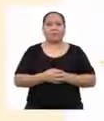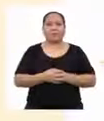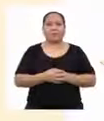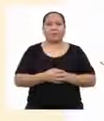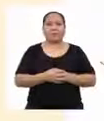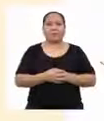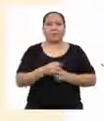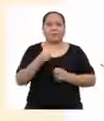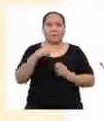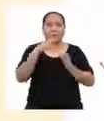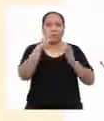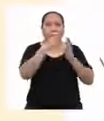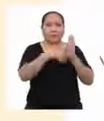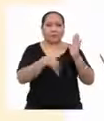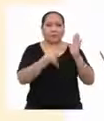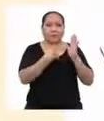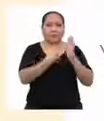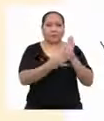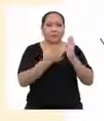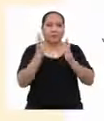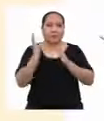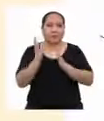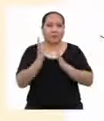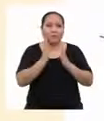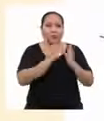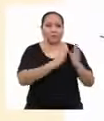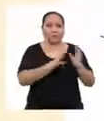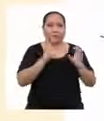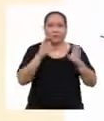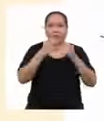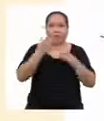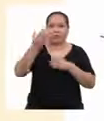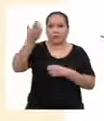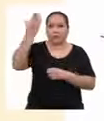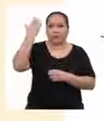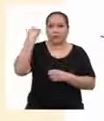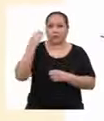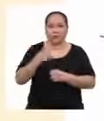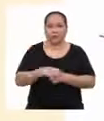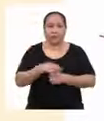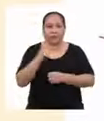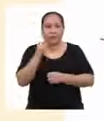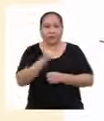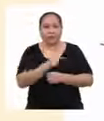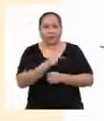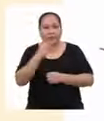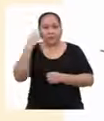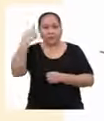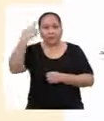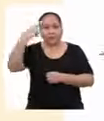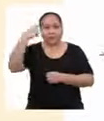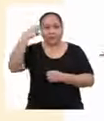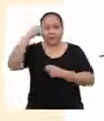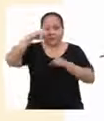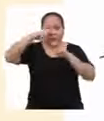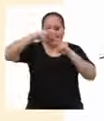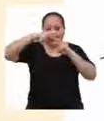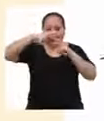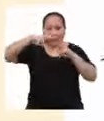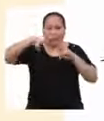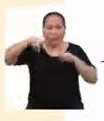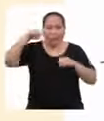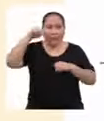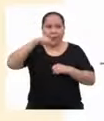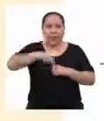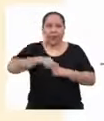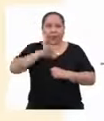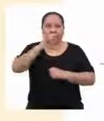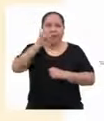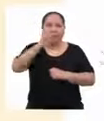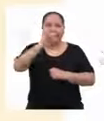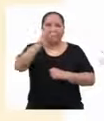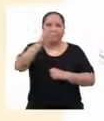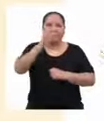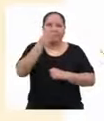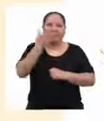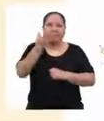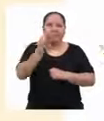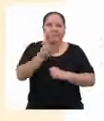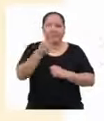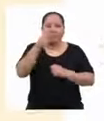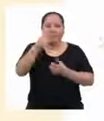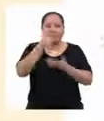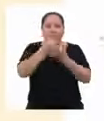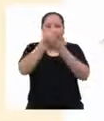las tablas de frecuencias que elaboramos la clase anterior y que es motivo de nuestra investigación, la utilizaremos